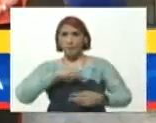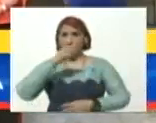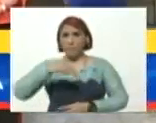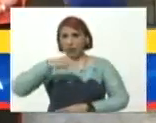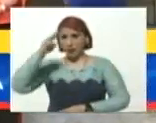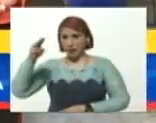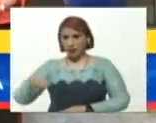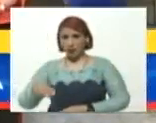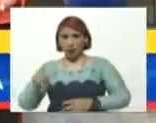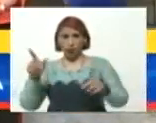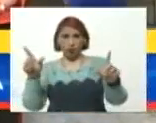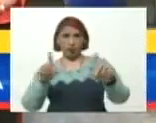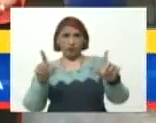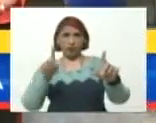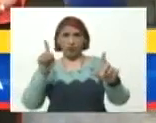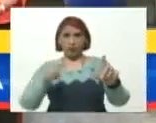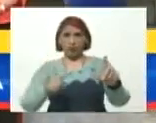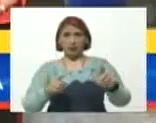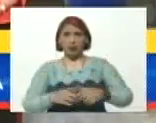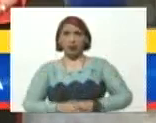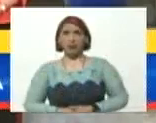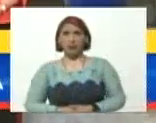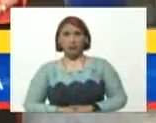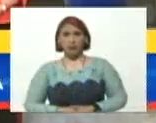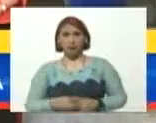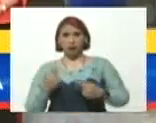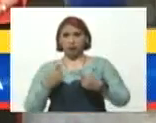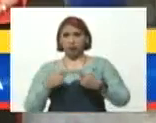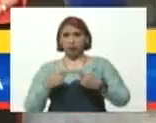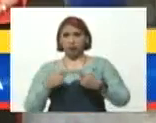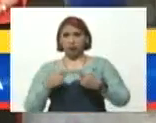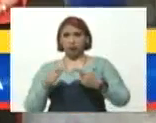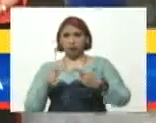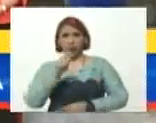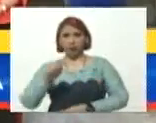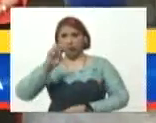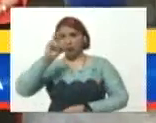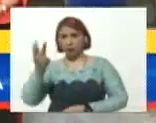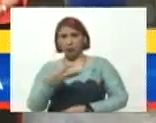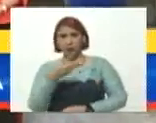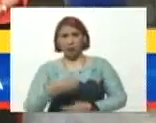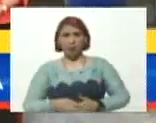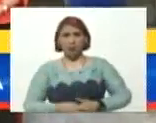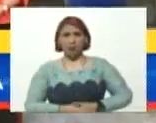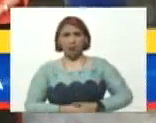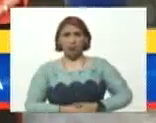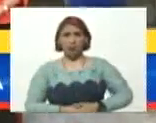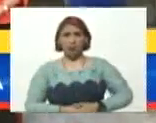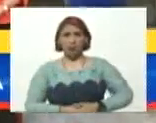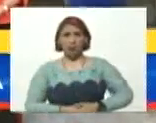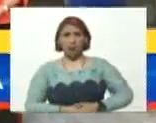la transmite Teletuya, la transmite TVs, transmite, bueno,